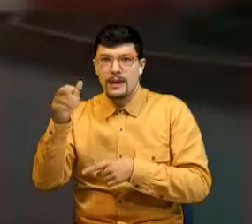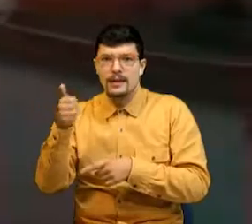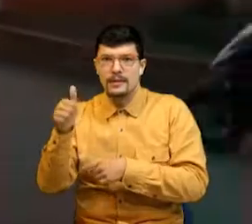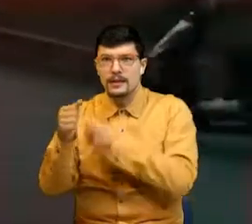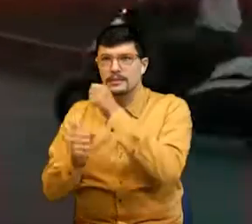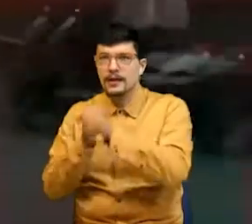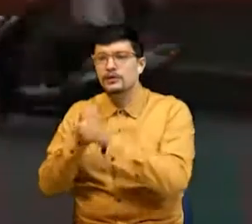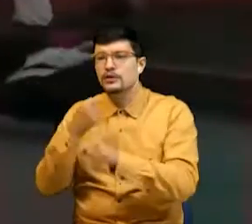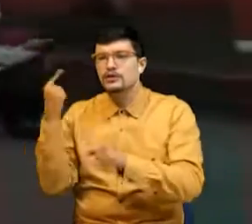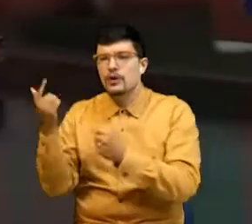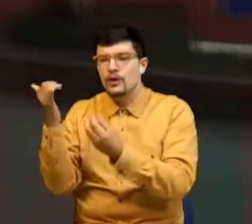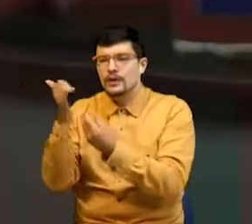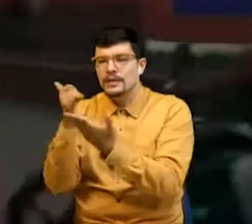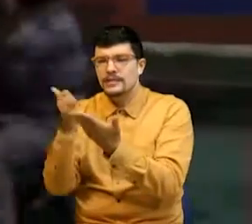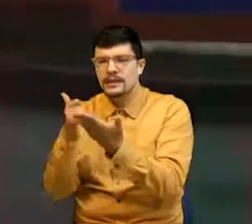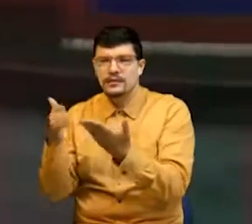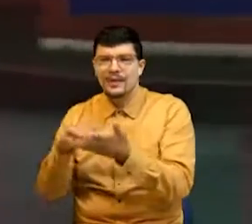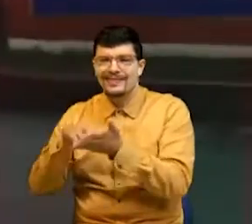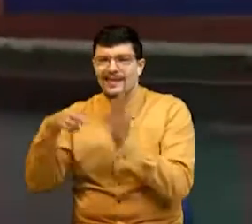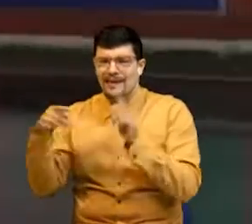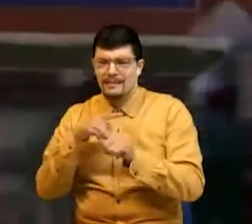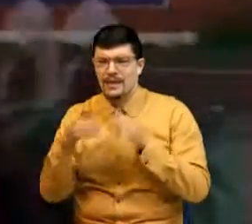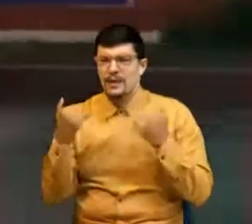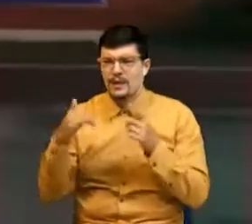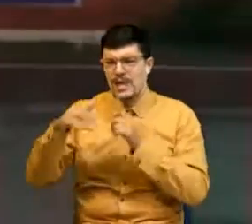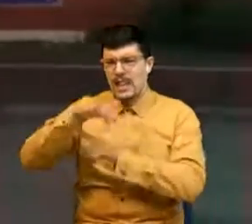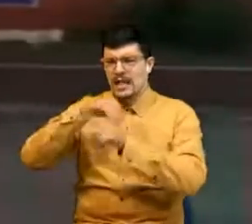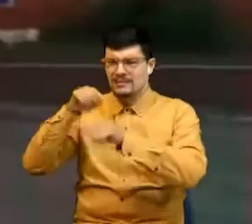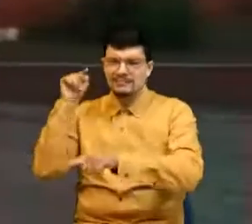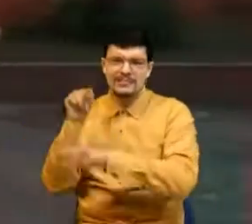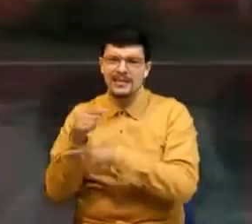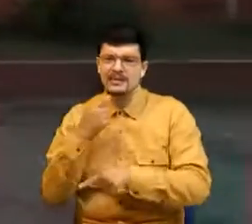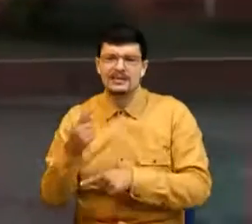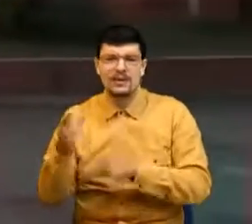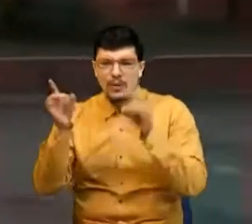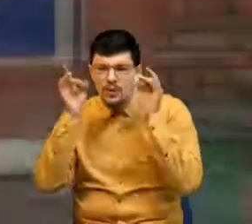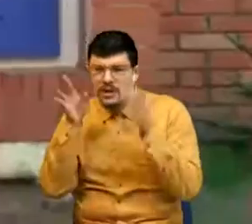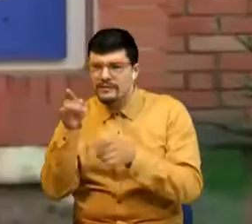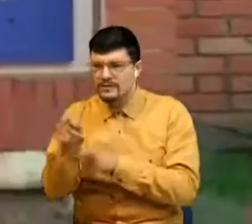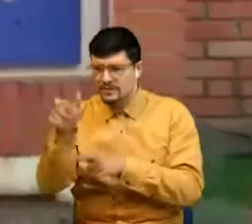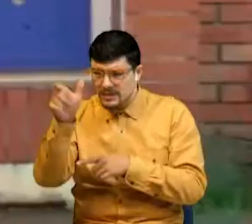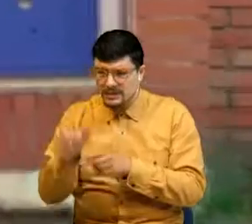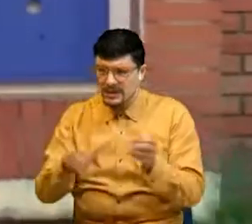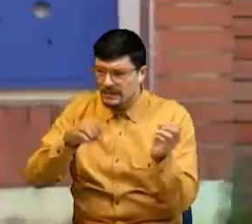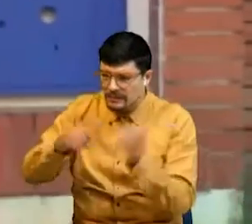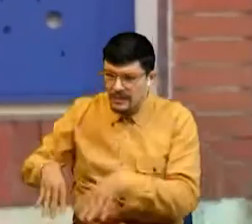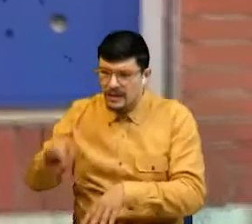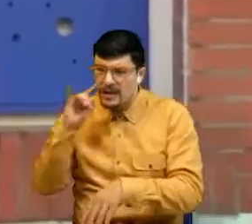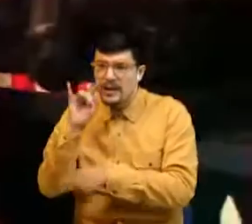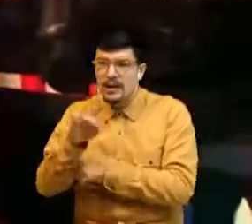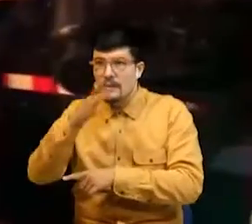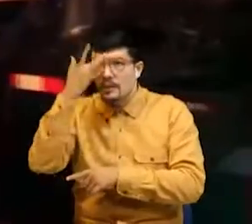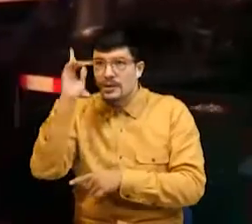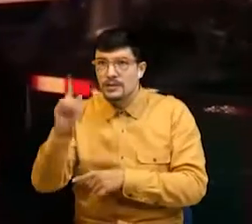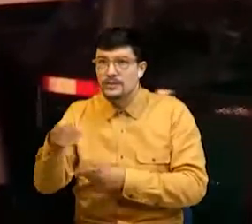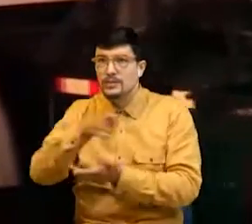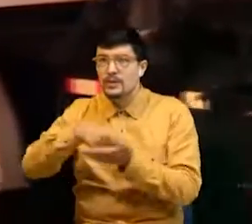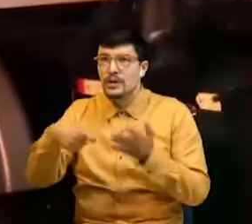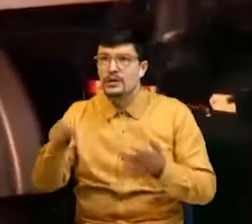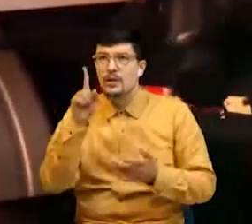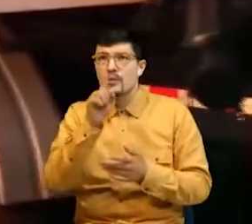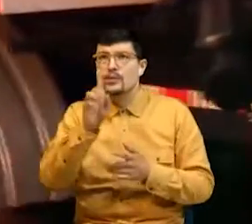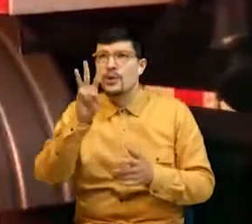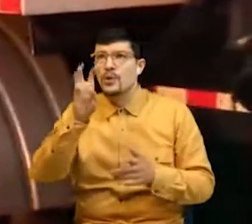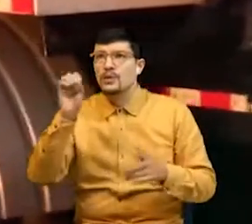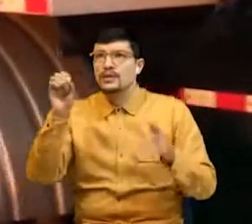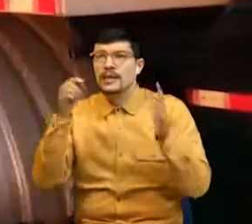diseños técnicos, que hoy son cuestionados por ambientalistas que consideran muy grave la renuncia de la interventoría a un contrato de 180 mil